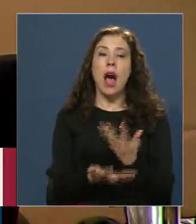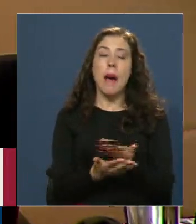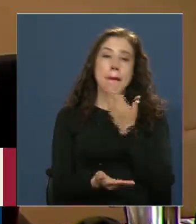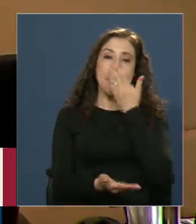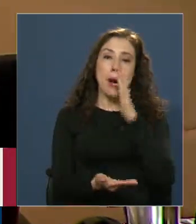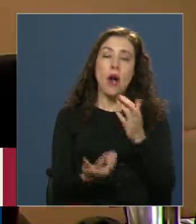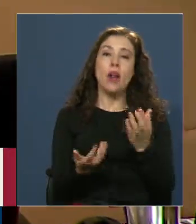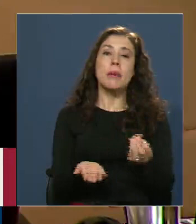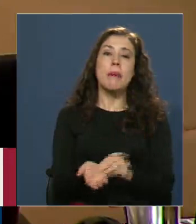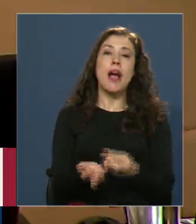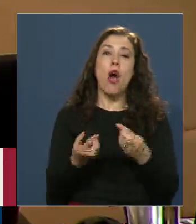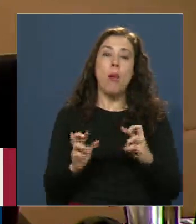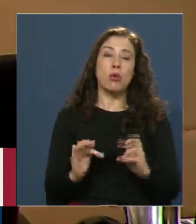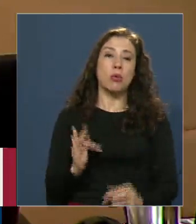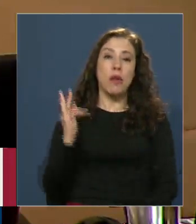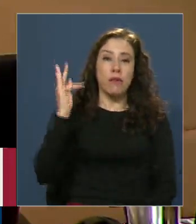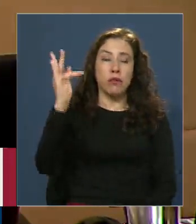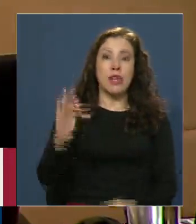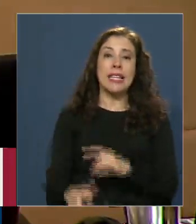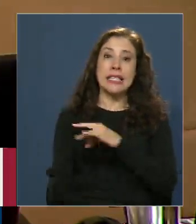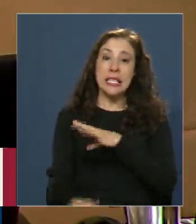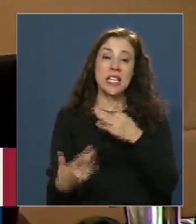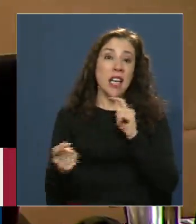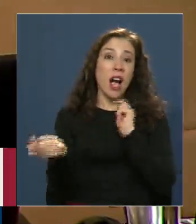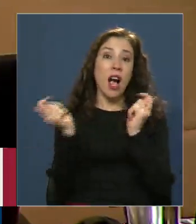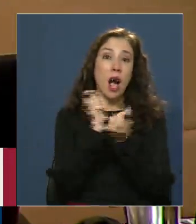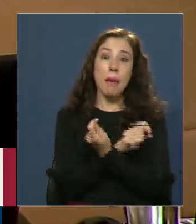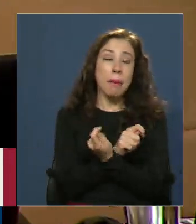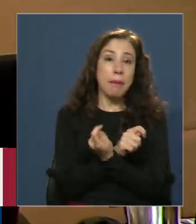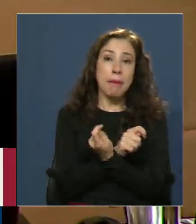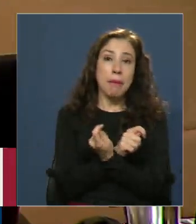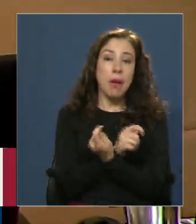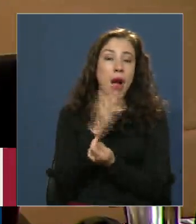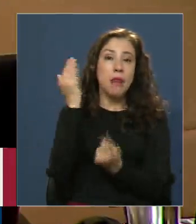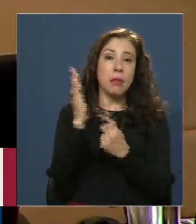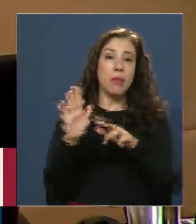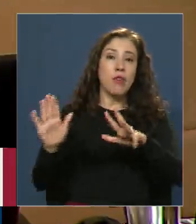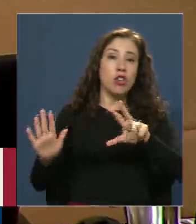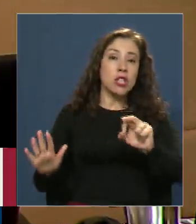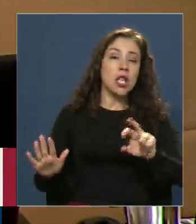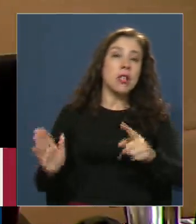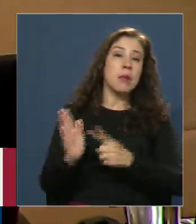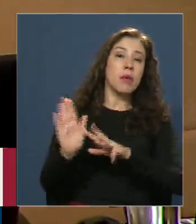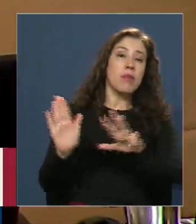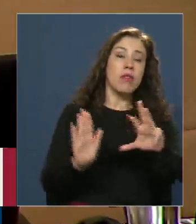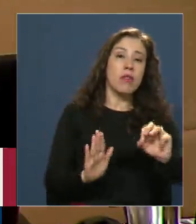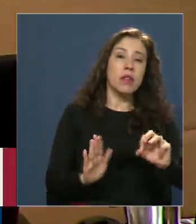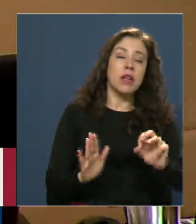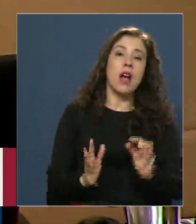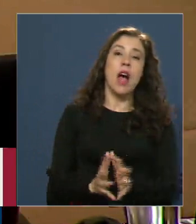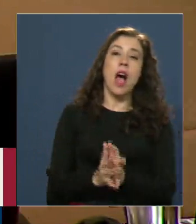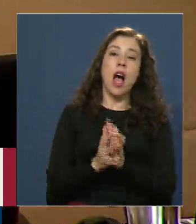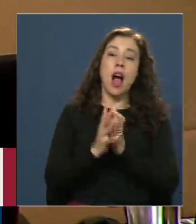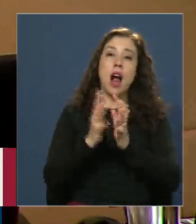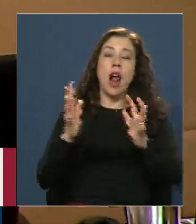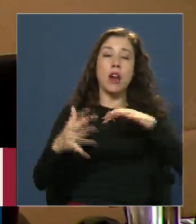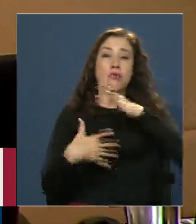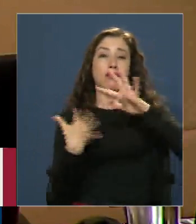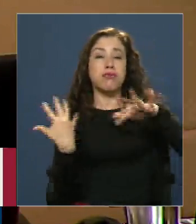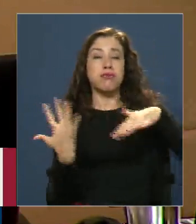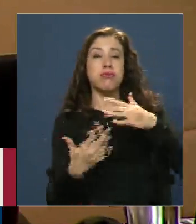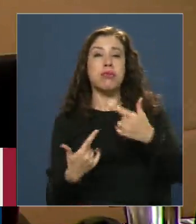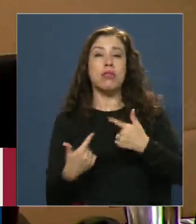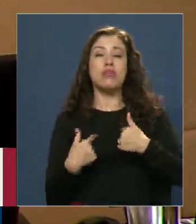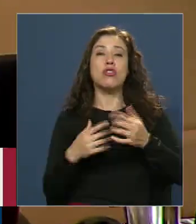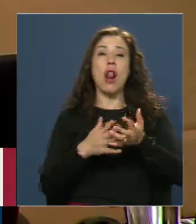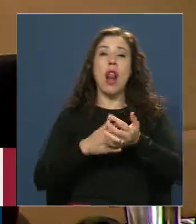mejores oportunidades en el futuro. Chile cambió desde los años 80, 90, con una gran revolución. Tomamos